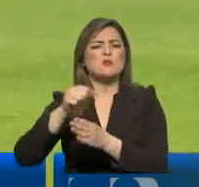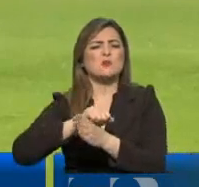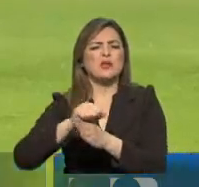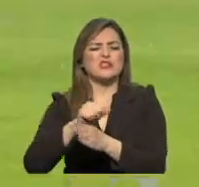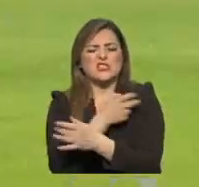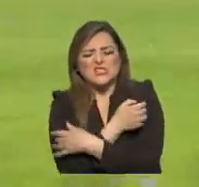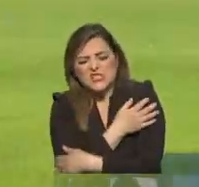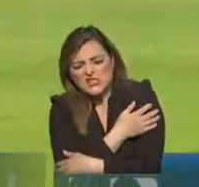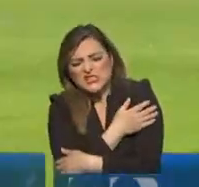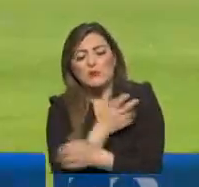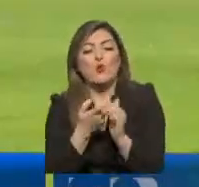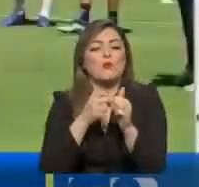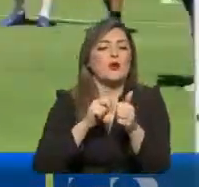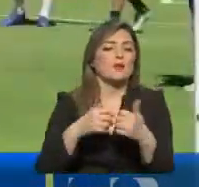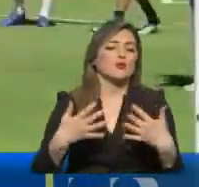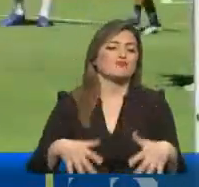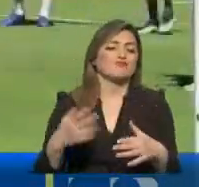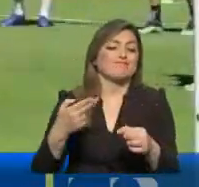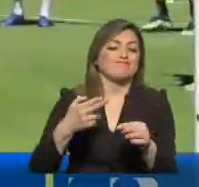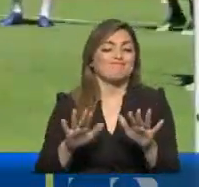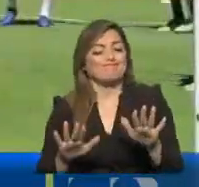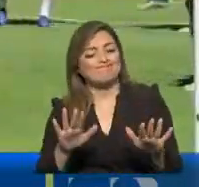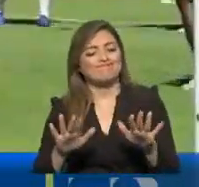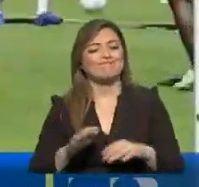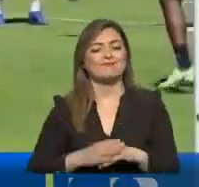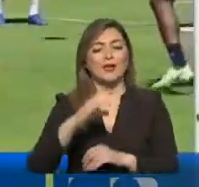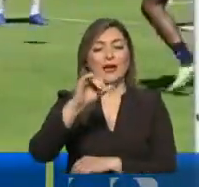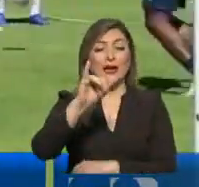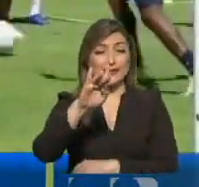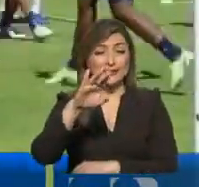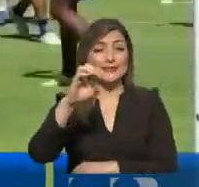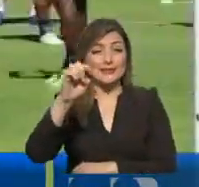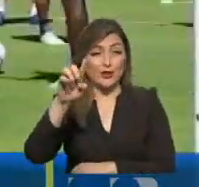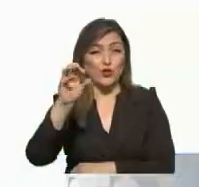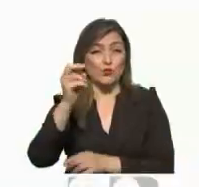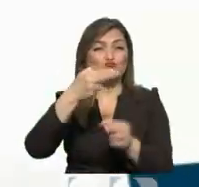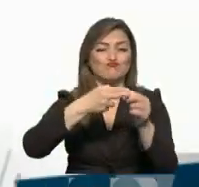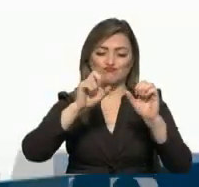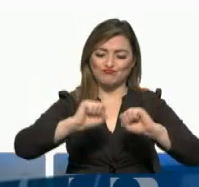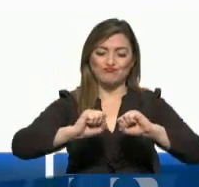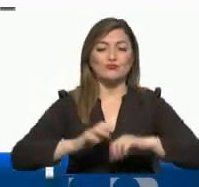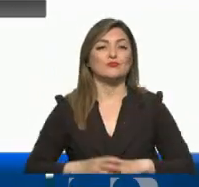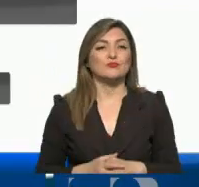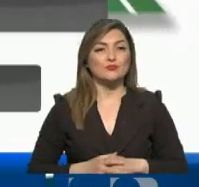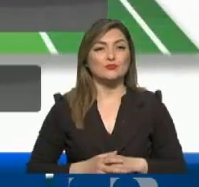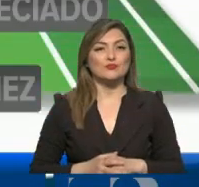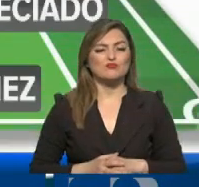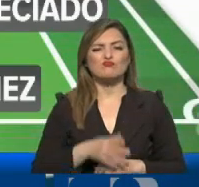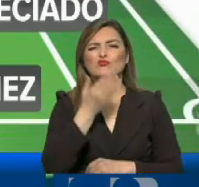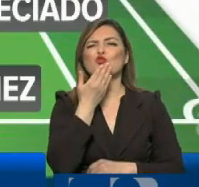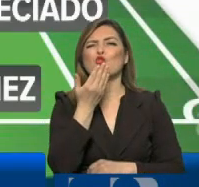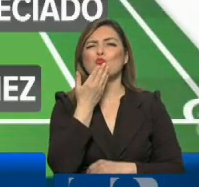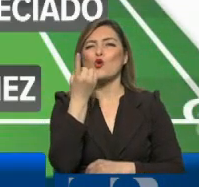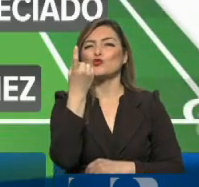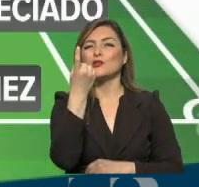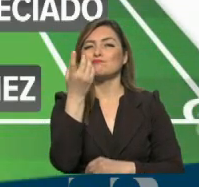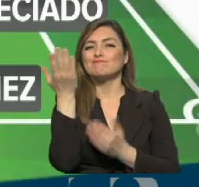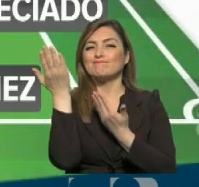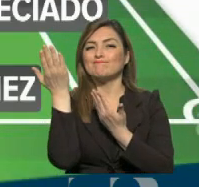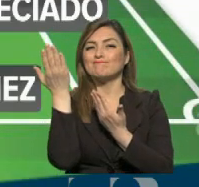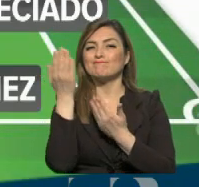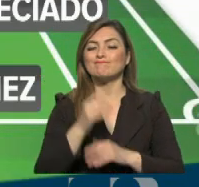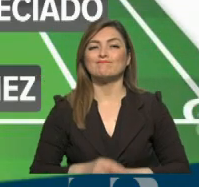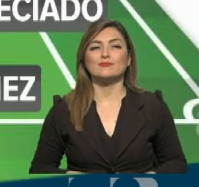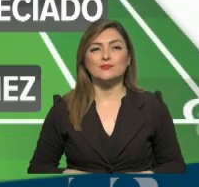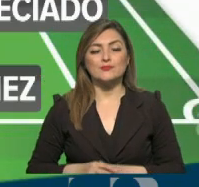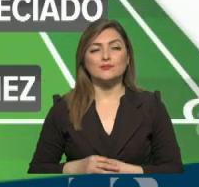molestia física. Moisés Caicedo ya sería tomado en cuenta para este partido y sería titular. El posible once tricolor sería con Domínguez,